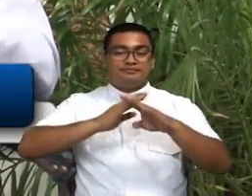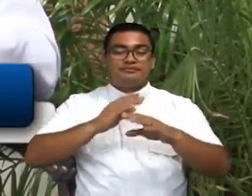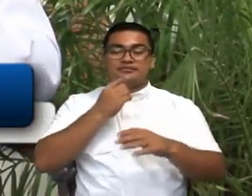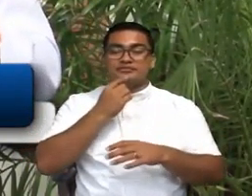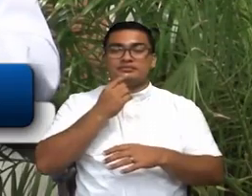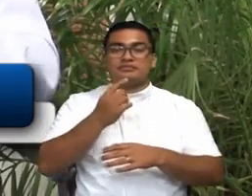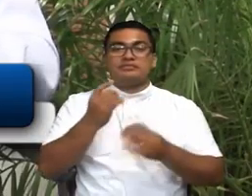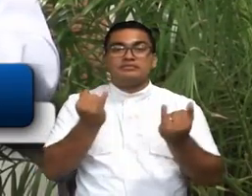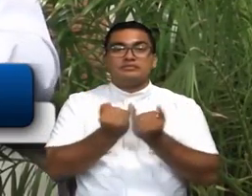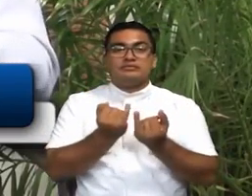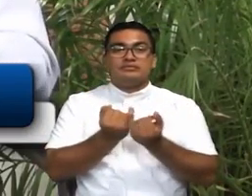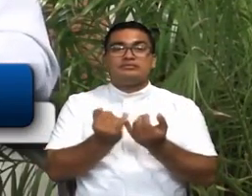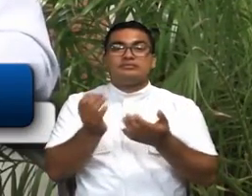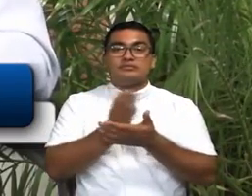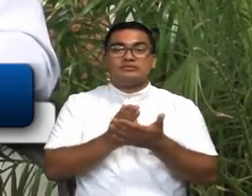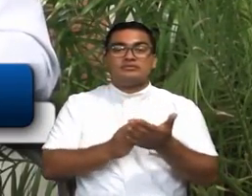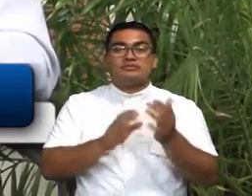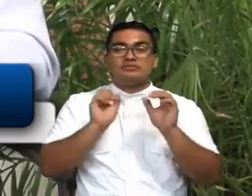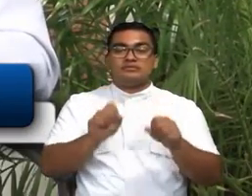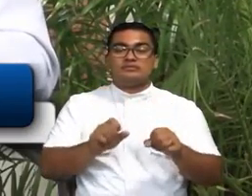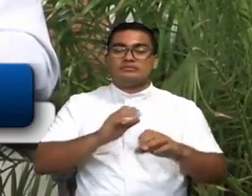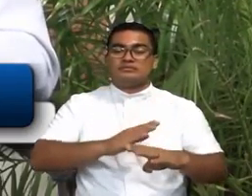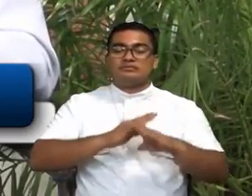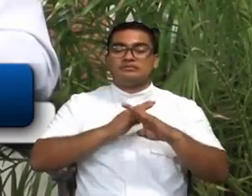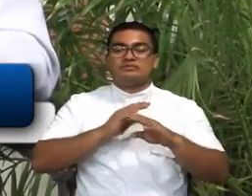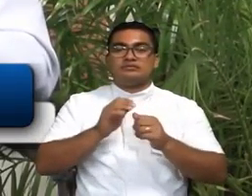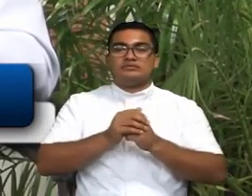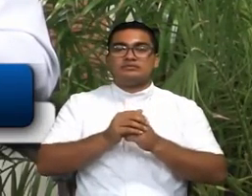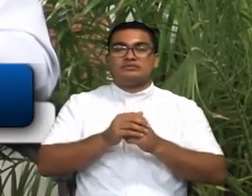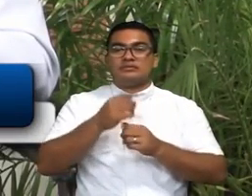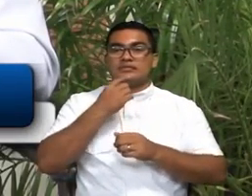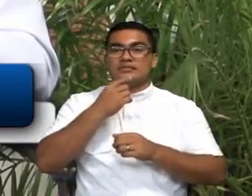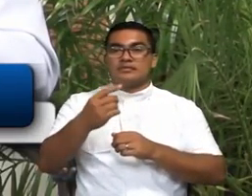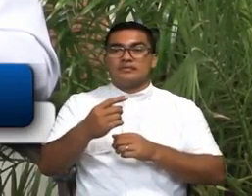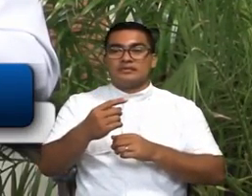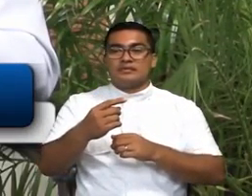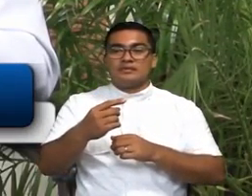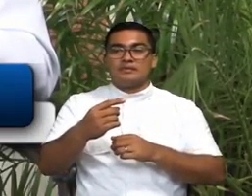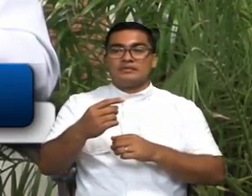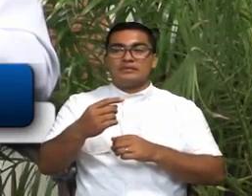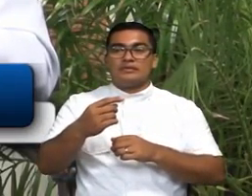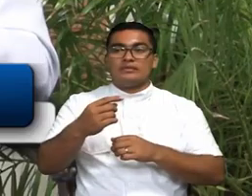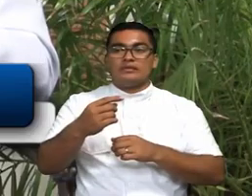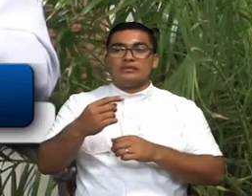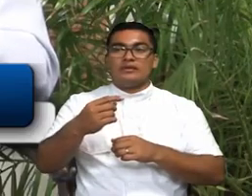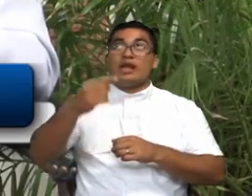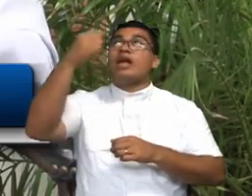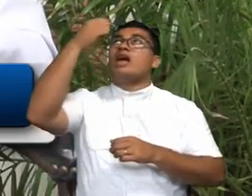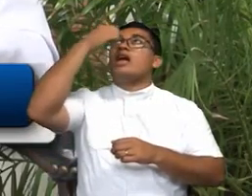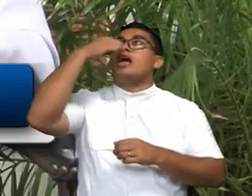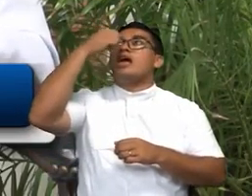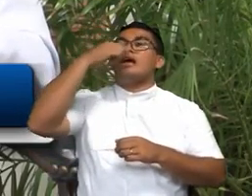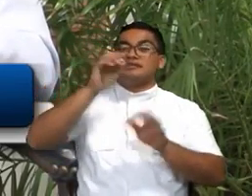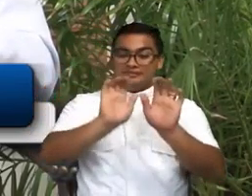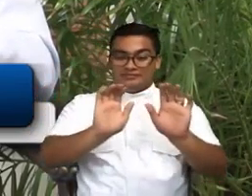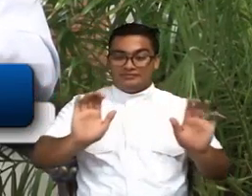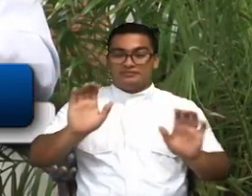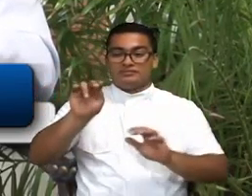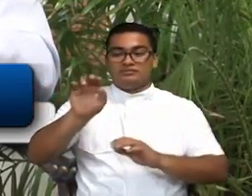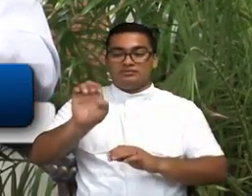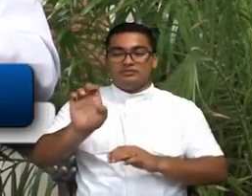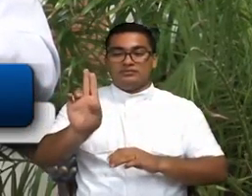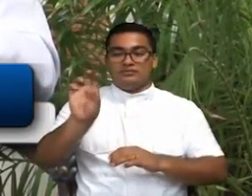es la simple gripe, ya, y lo que es la vacuna del neumococo, que es para evitar